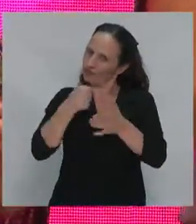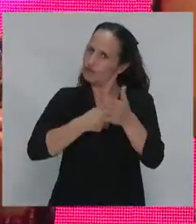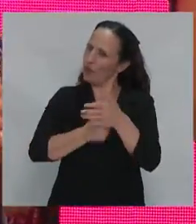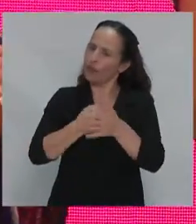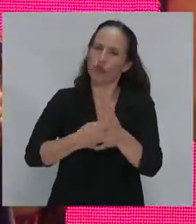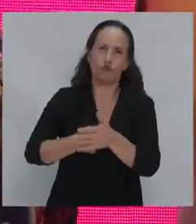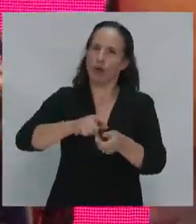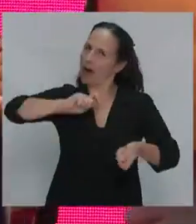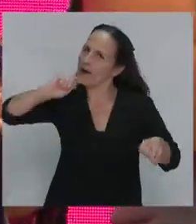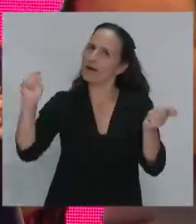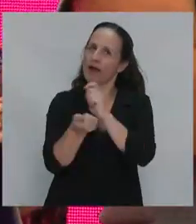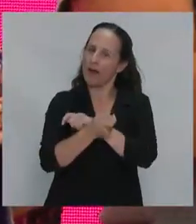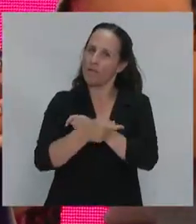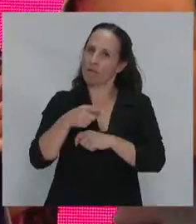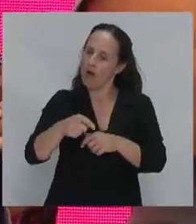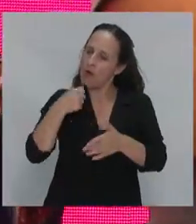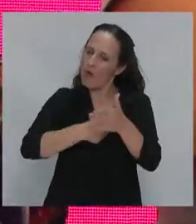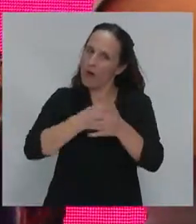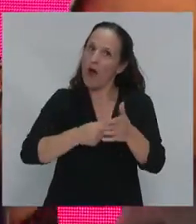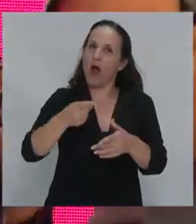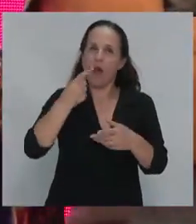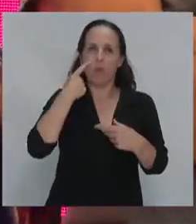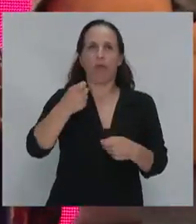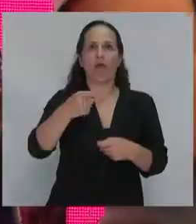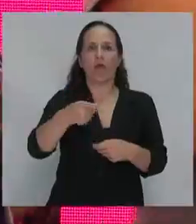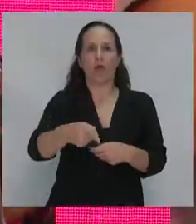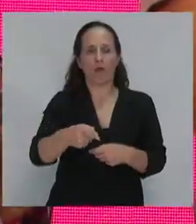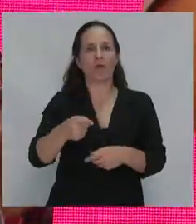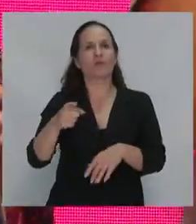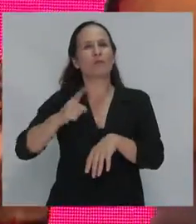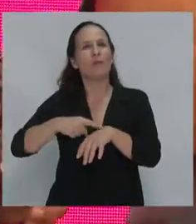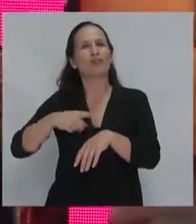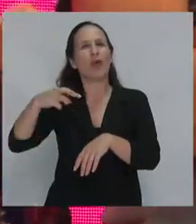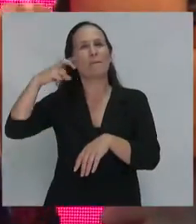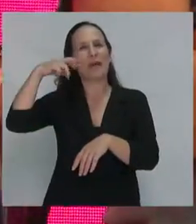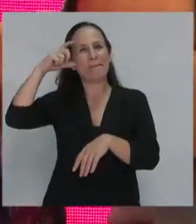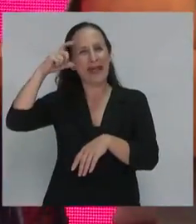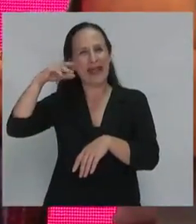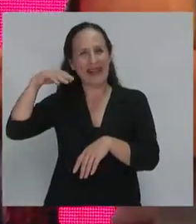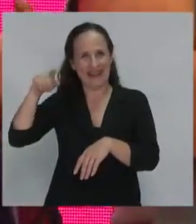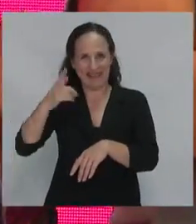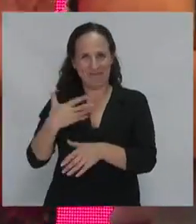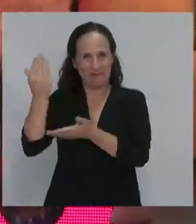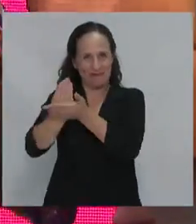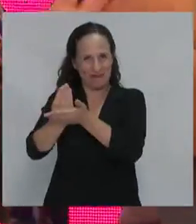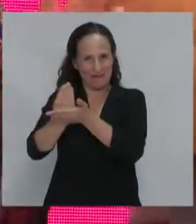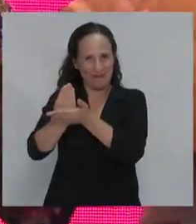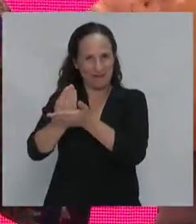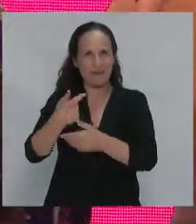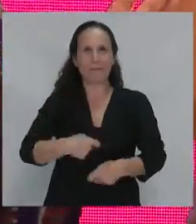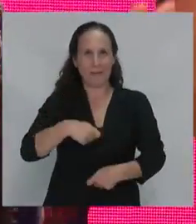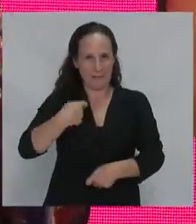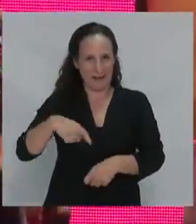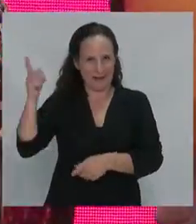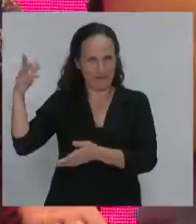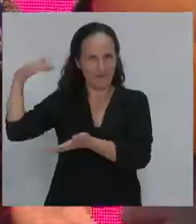cambios y ahí descubrimos que realmente cuando asume pp había voluntad política que no sabía lo que